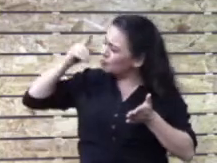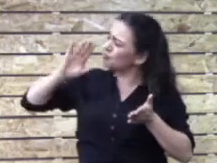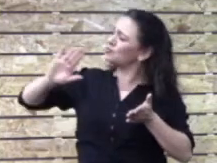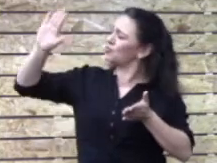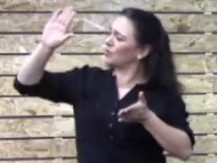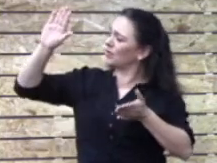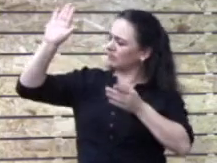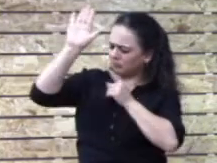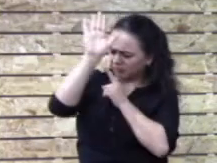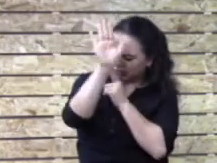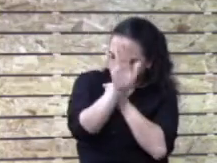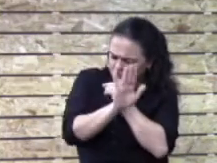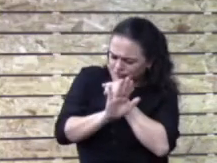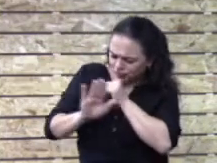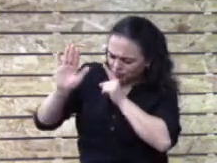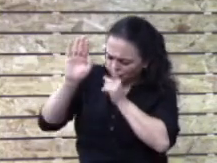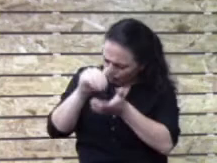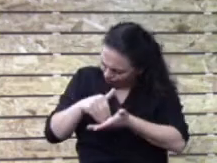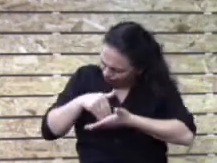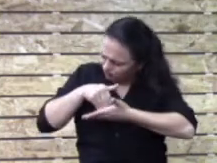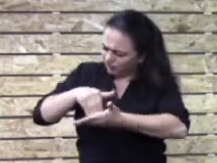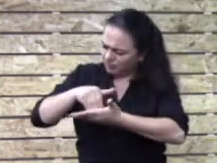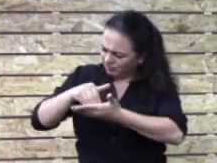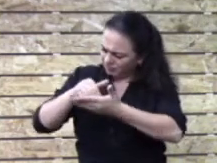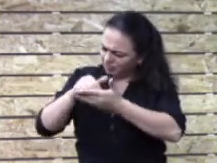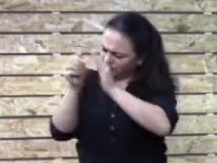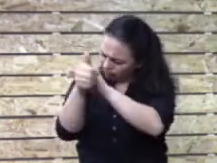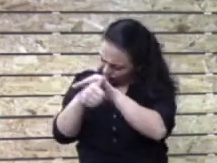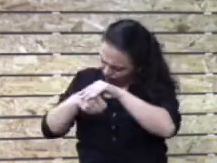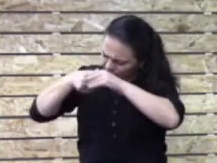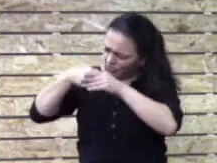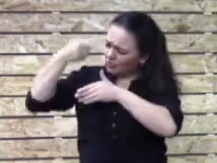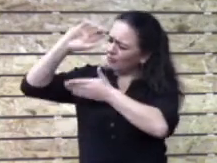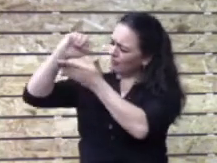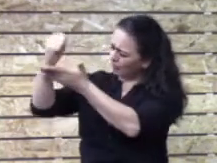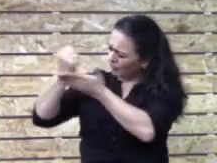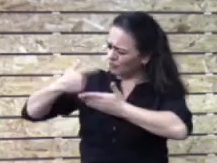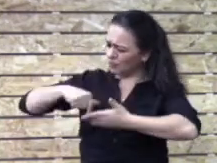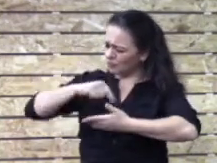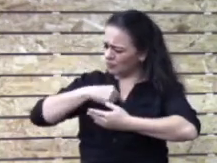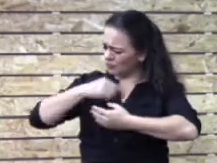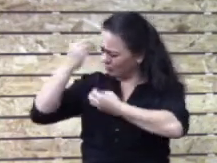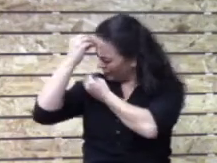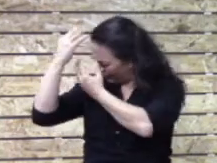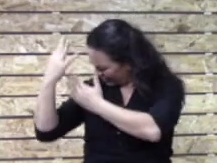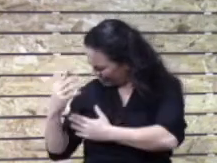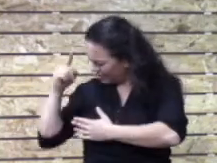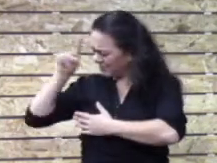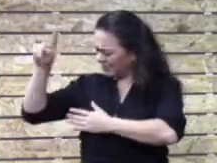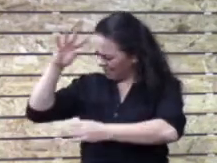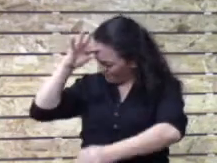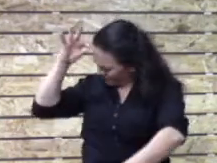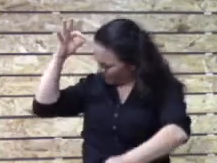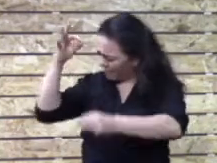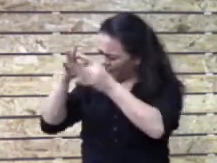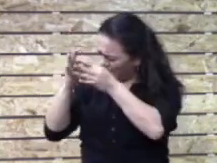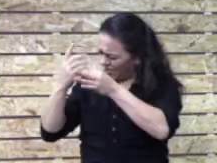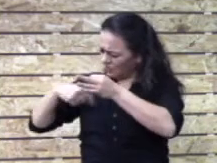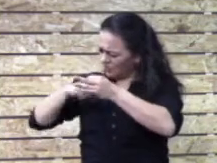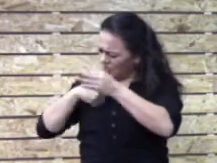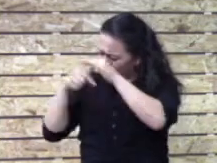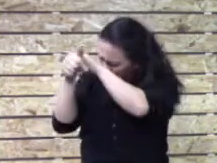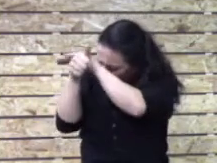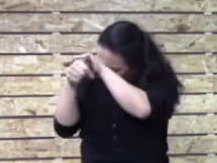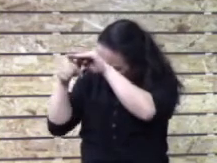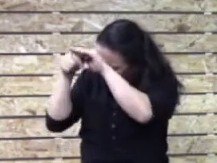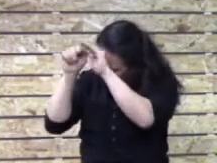tu baluarte. Señor, ayúdanos a refugiarnos en obediencia, en fe, en esperanza y